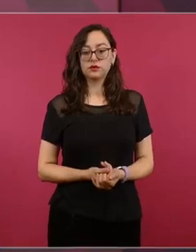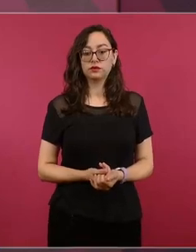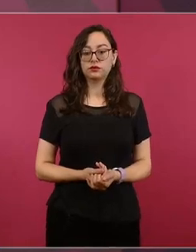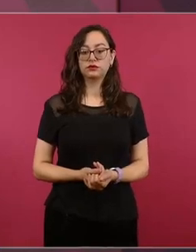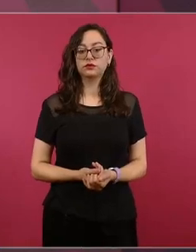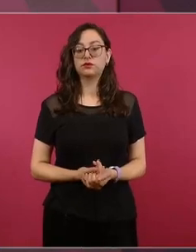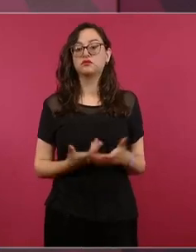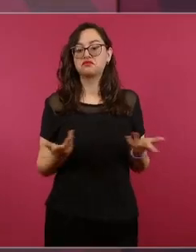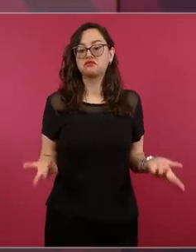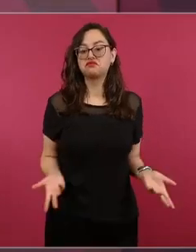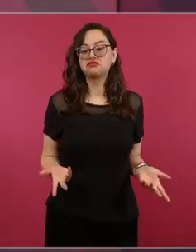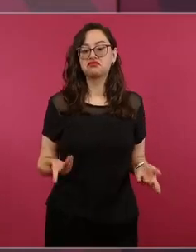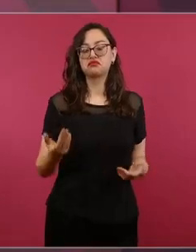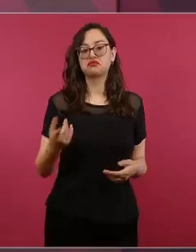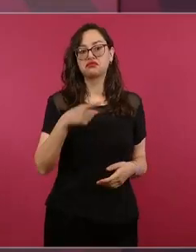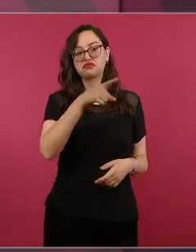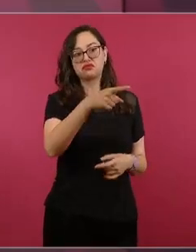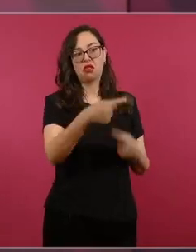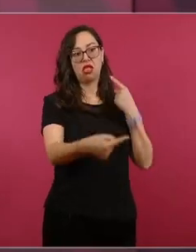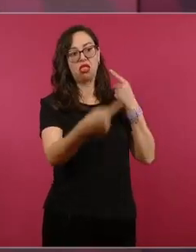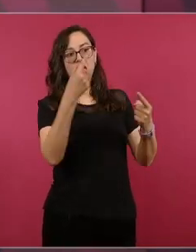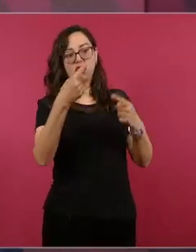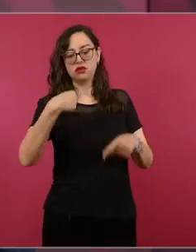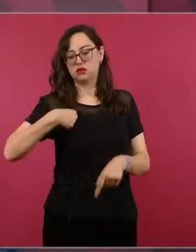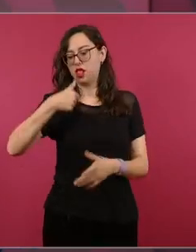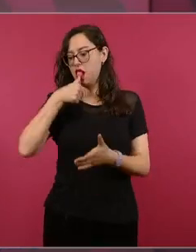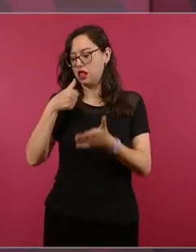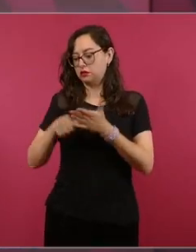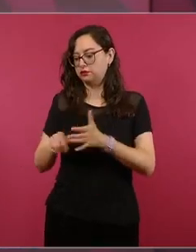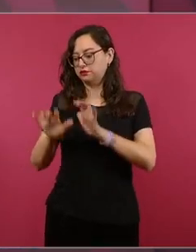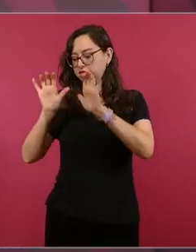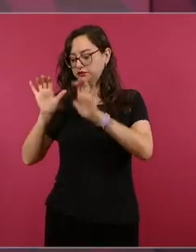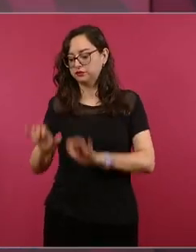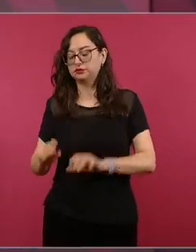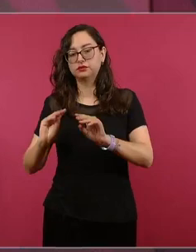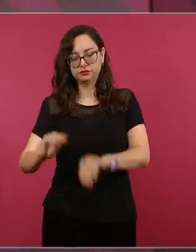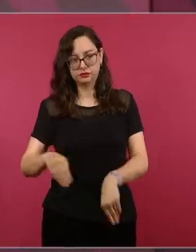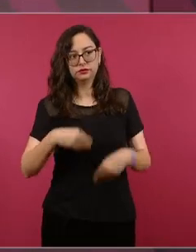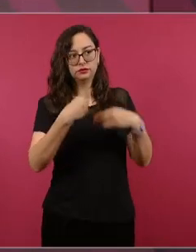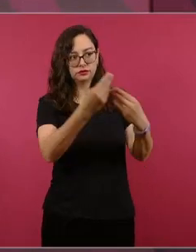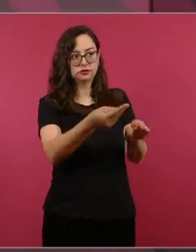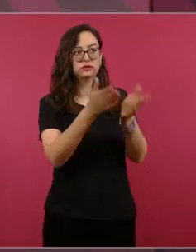aparecía la carta en la sección C, en la página 29.